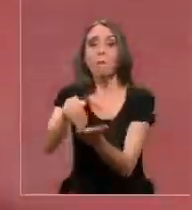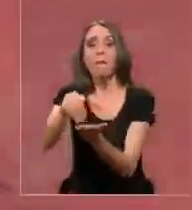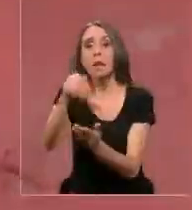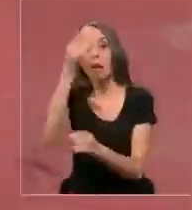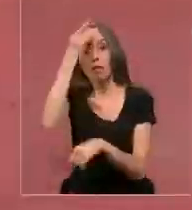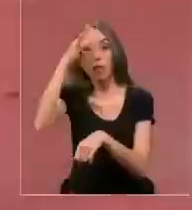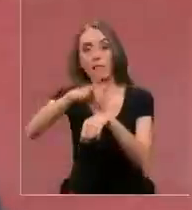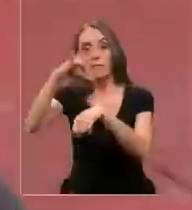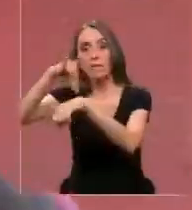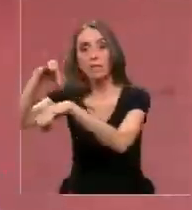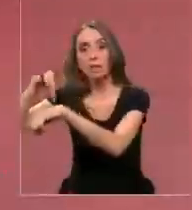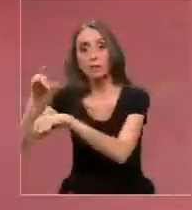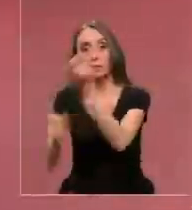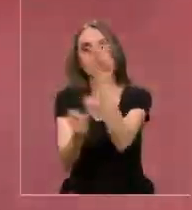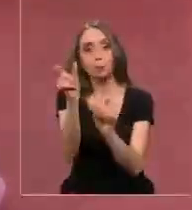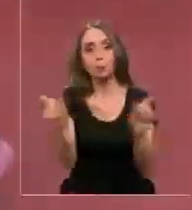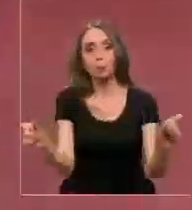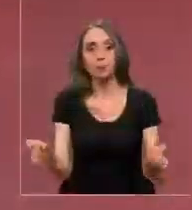enfermos